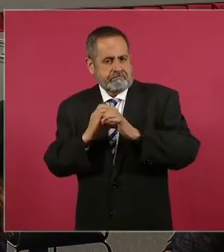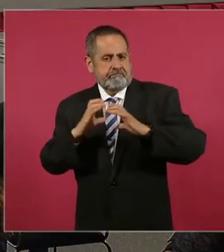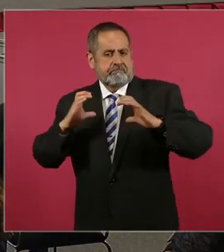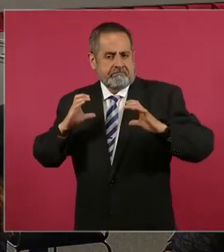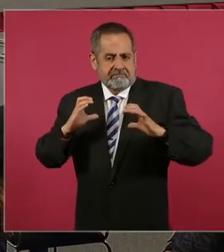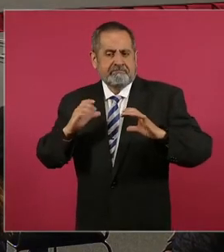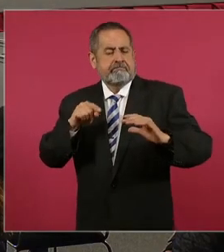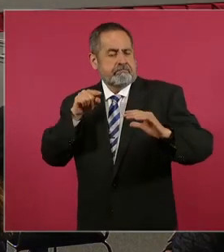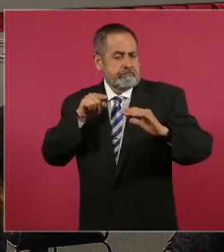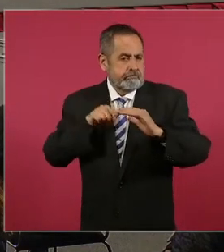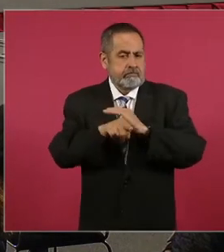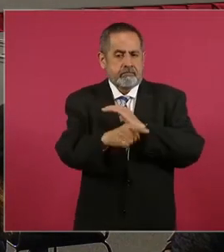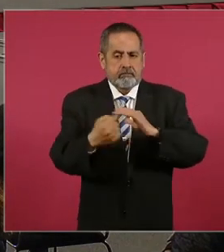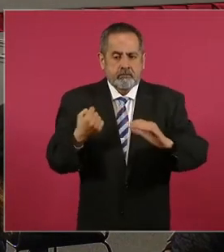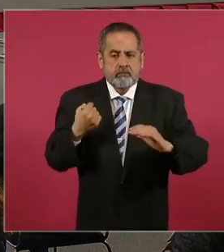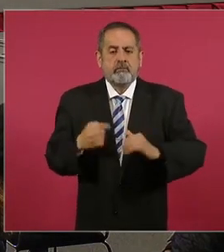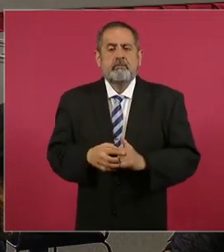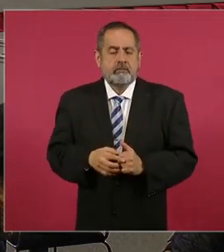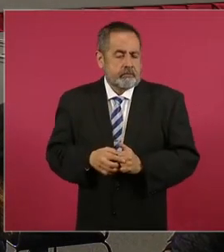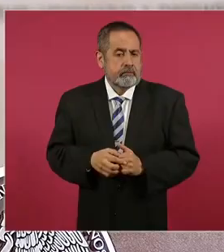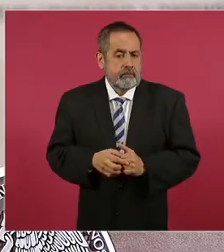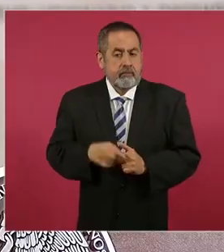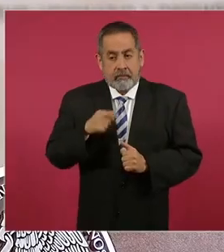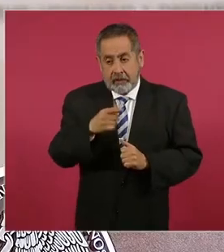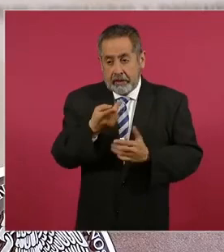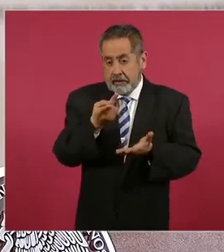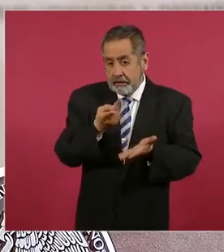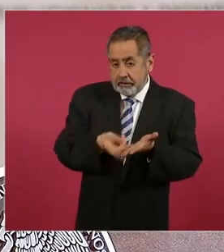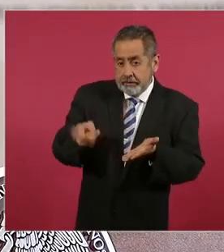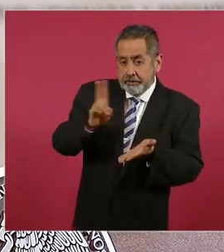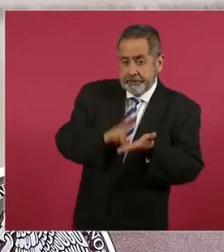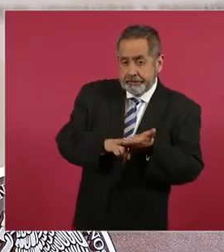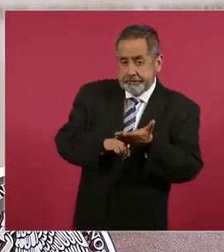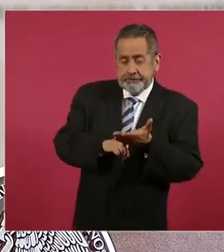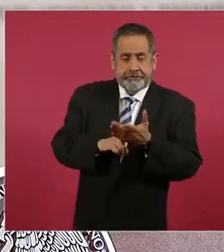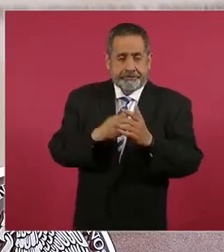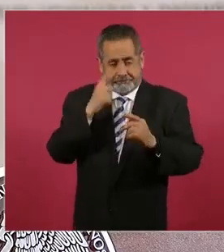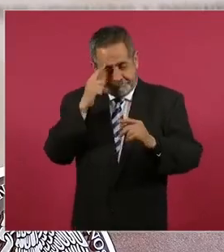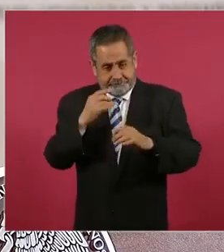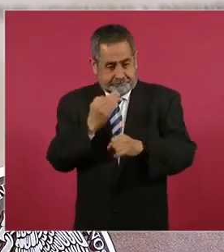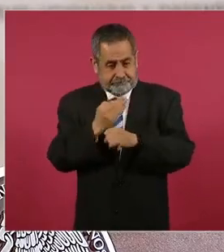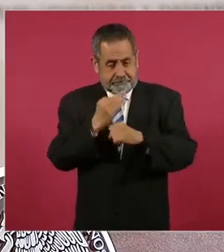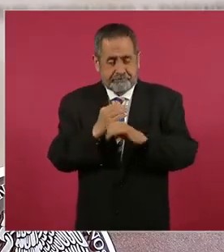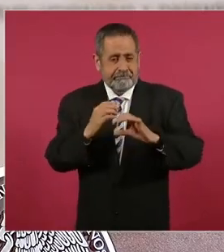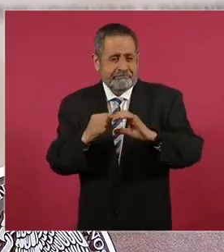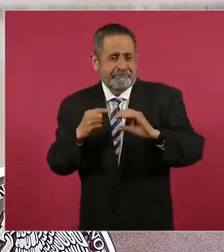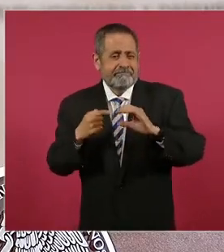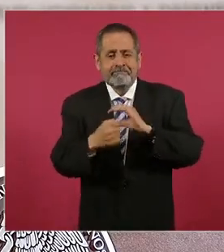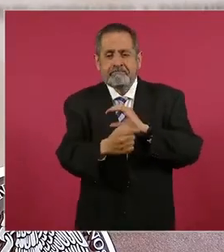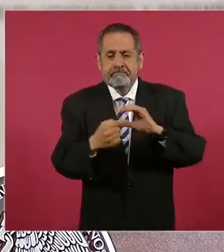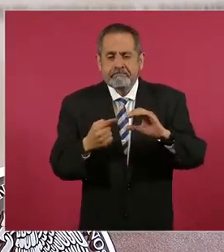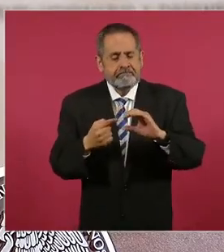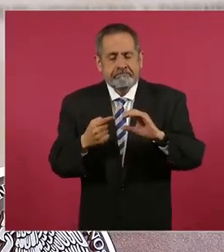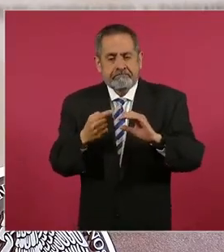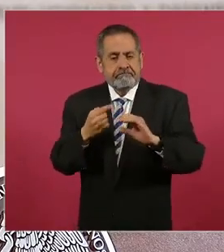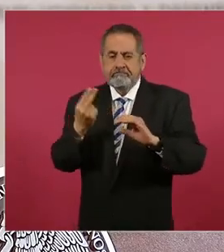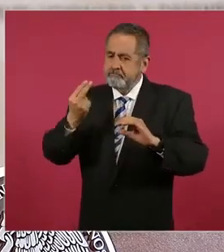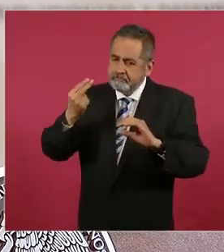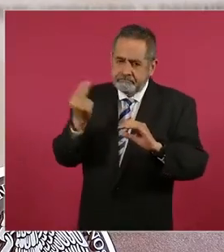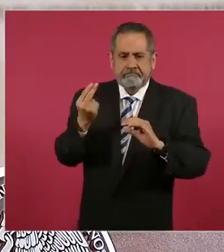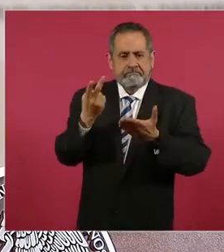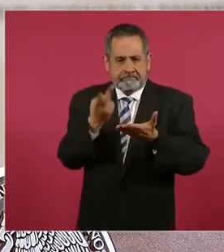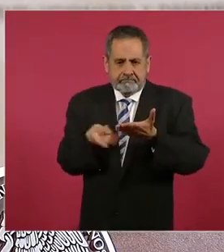una infraestructura consistente en duplicar la capacidad del actual Mayacán, lo que implica